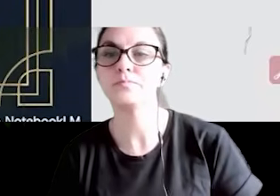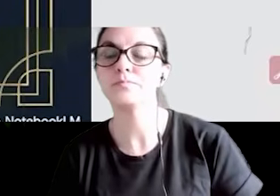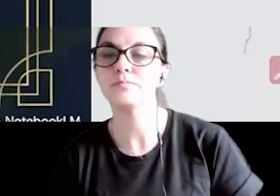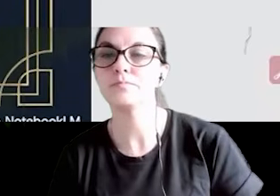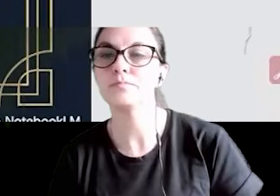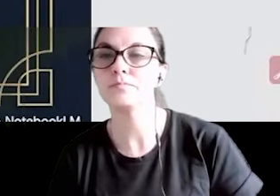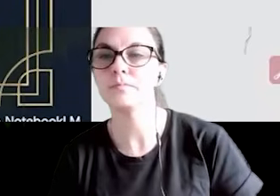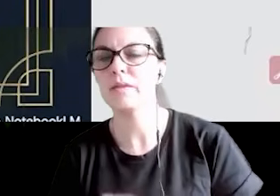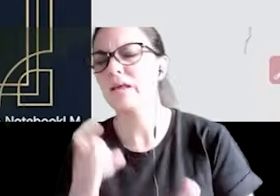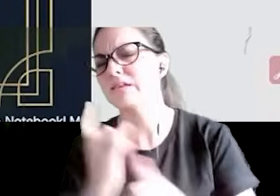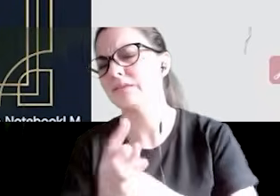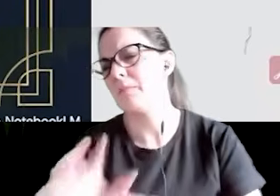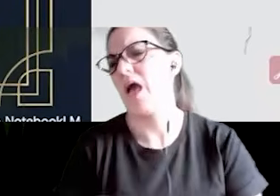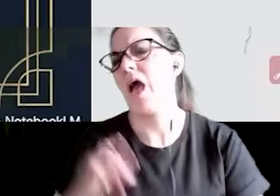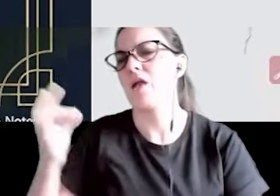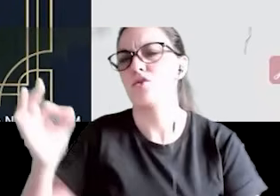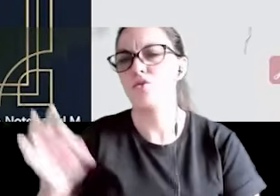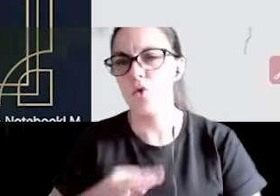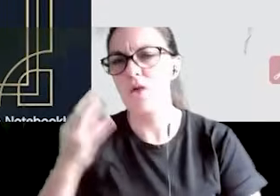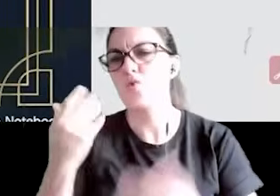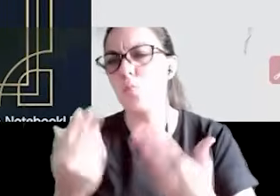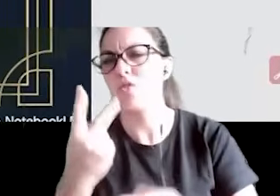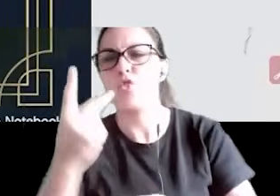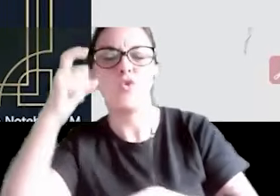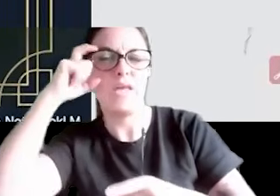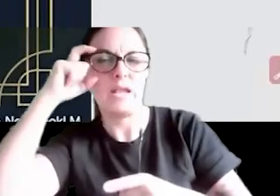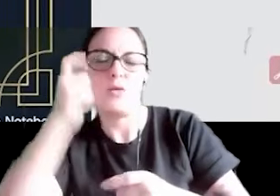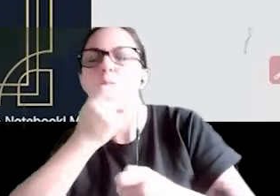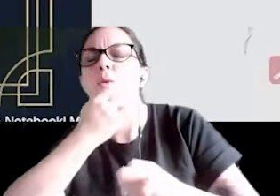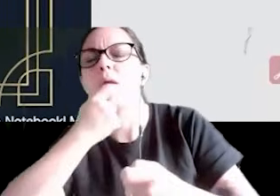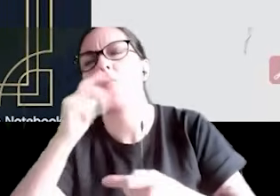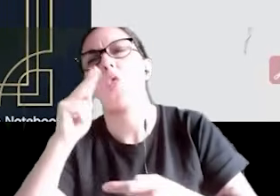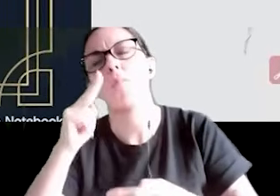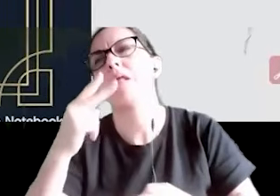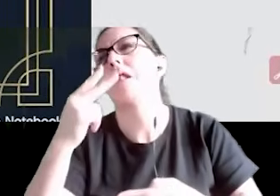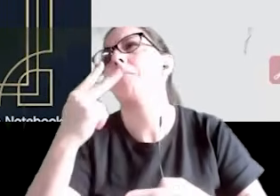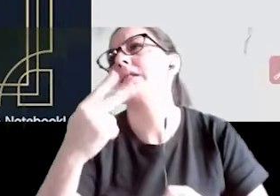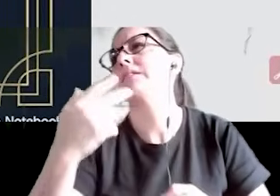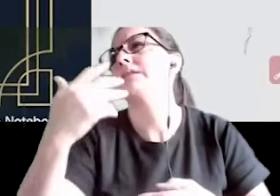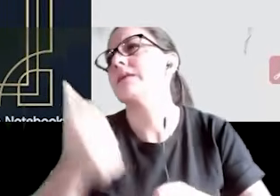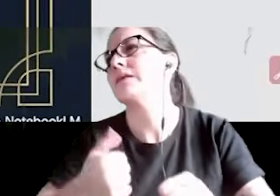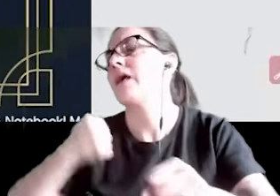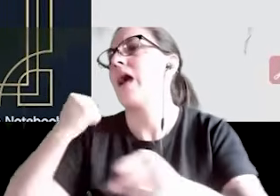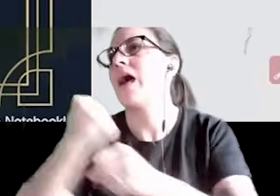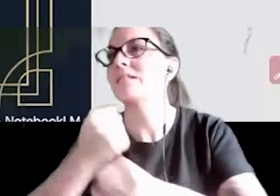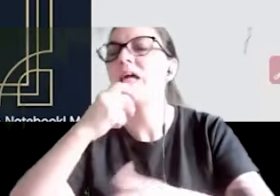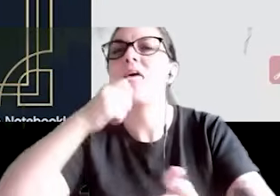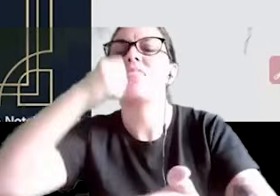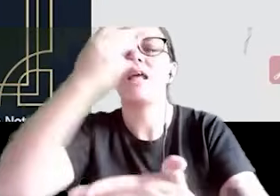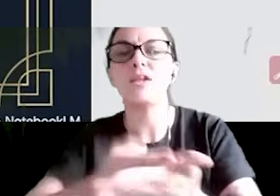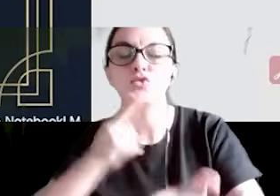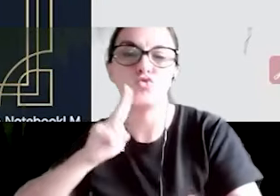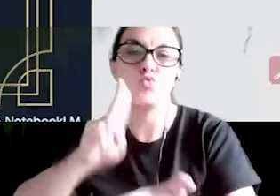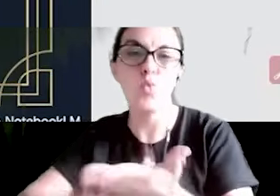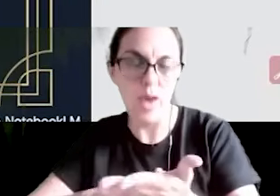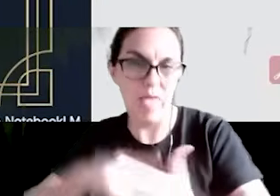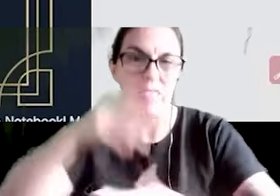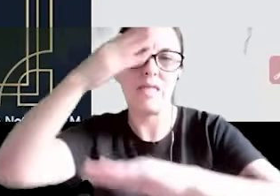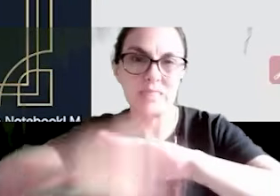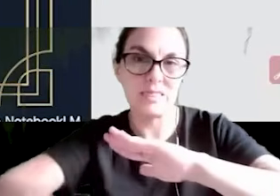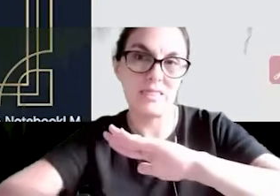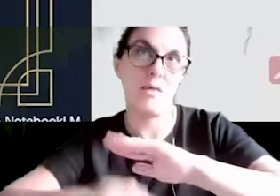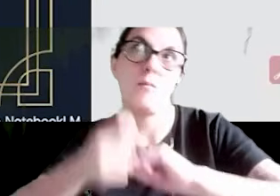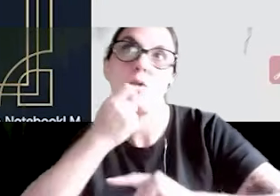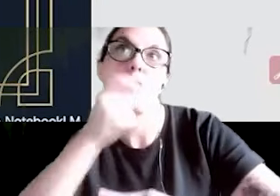año podría hacerlo desde el 2 de enero del año, por ejemplo, 2026 hasta el vencimiento de la declaración jurada en el año 2027, todo ese año y